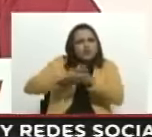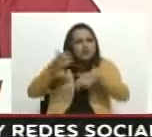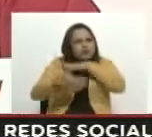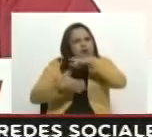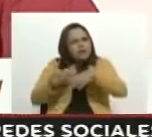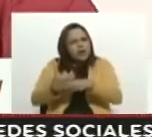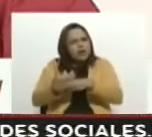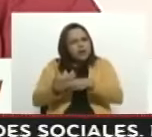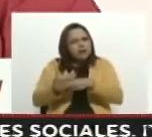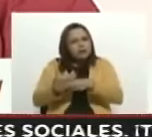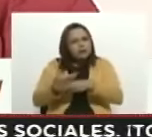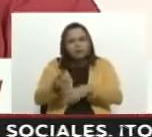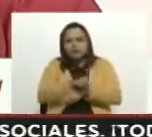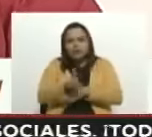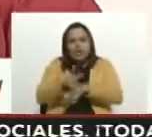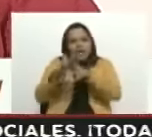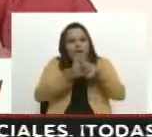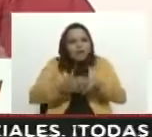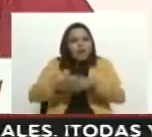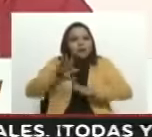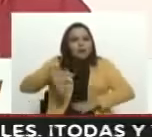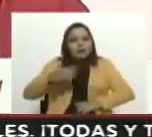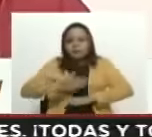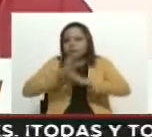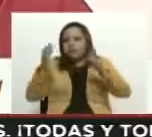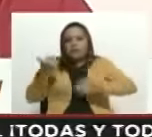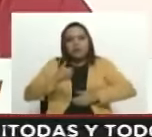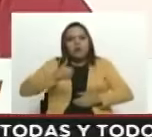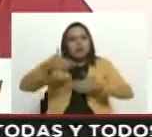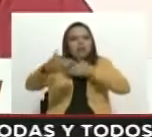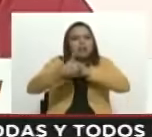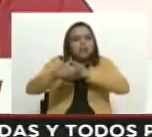no. Estados Unidos puede levantarnos las sanciones mañana todas.